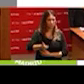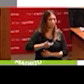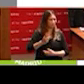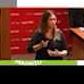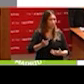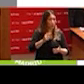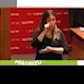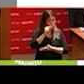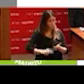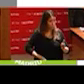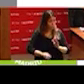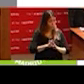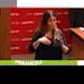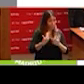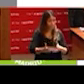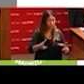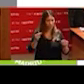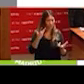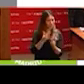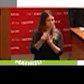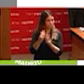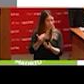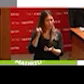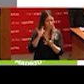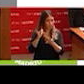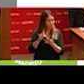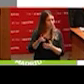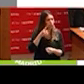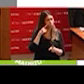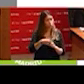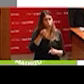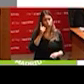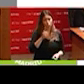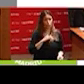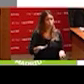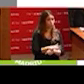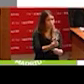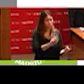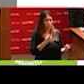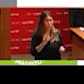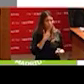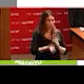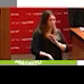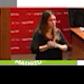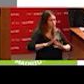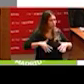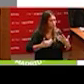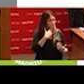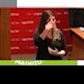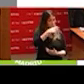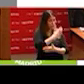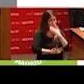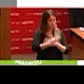toda la vigencia del contrato dirigido no solo a cubrir las necesidades que puedan cubrir surgir desde la persona con